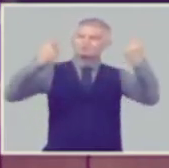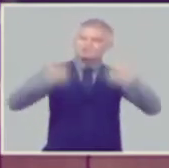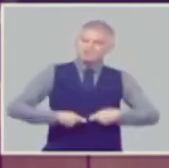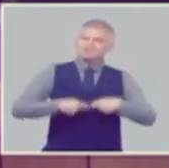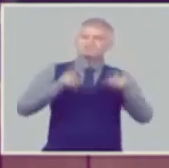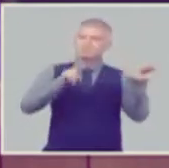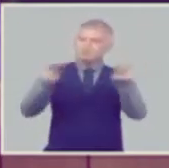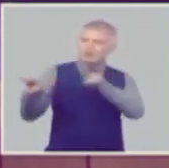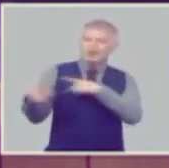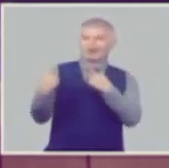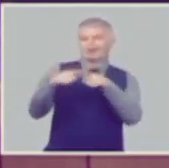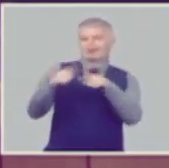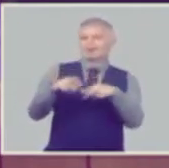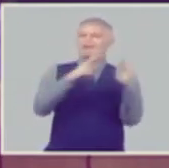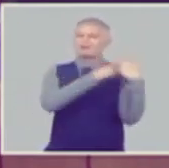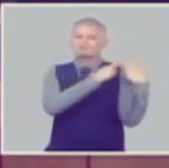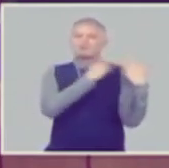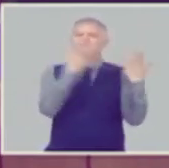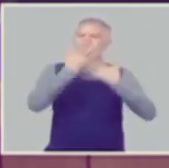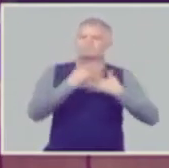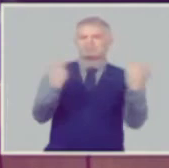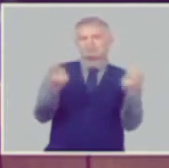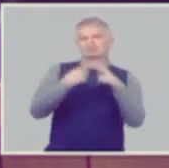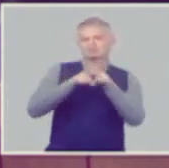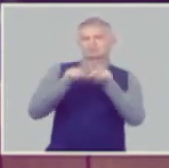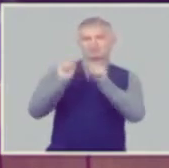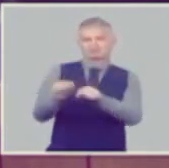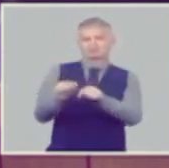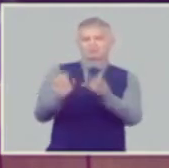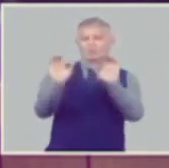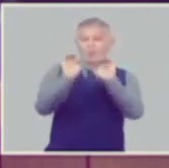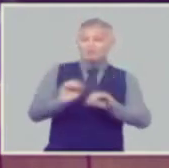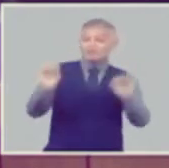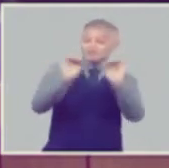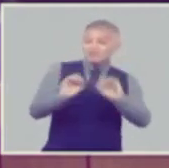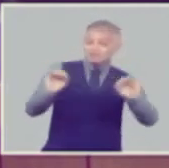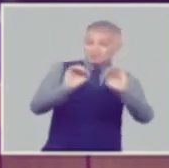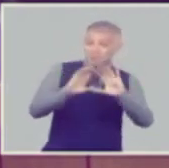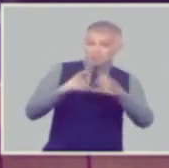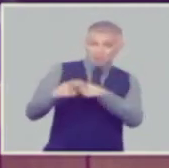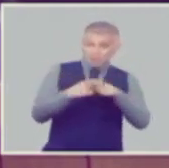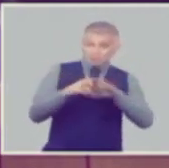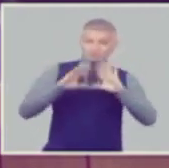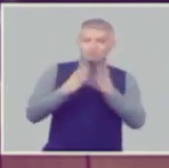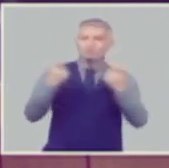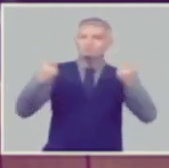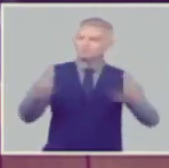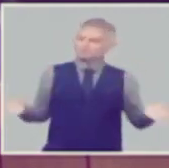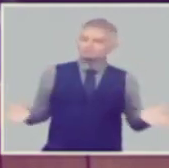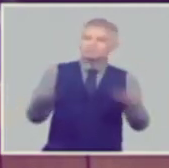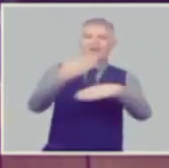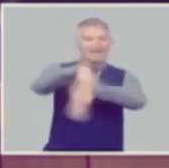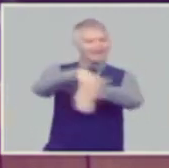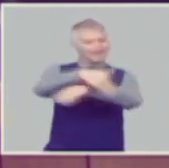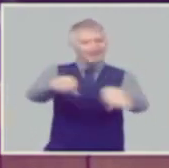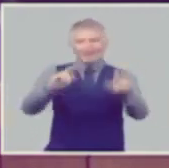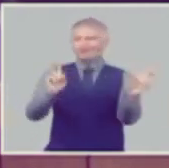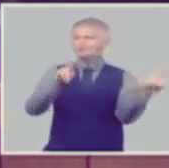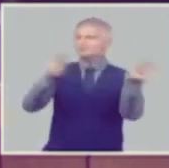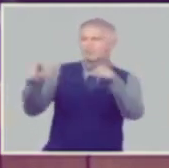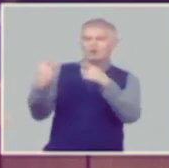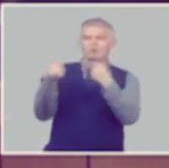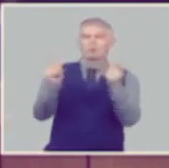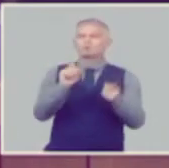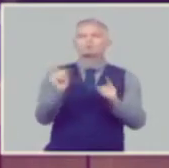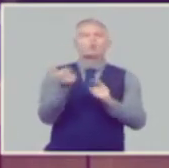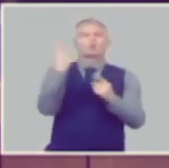el terreno. Las organizaciones están permanentemente convocadas a actuar en las calles, no solo para organizar actos o